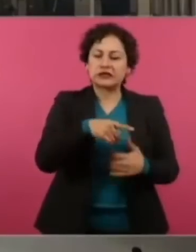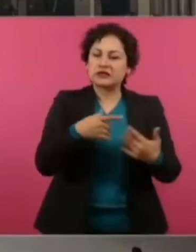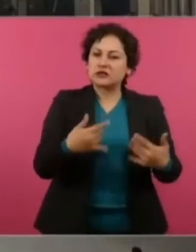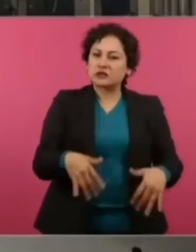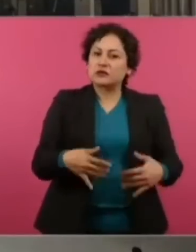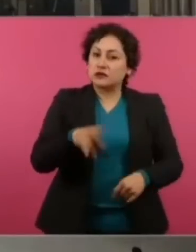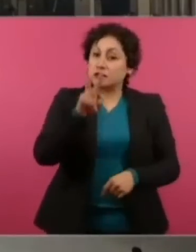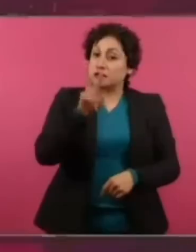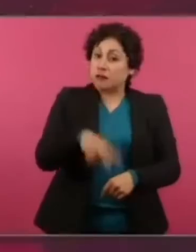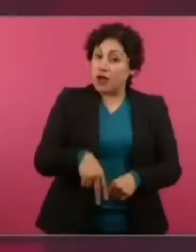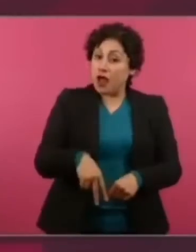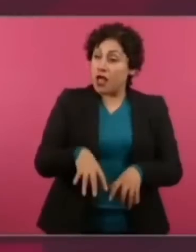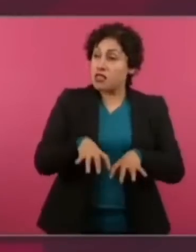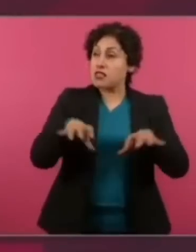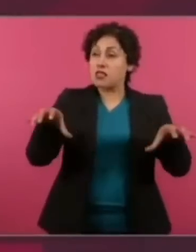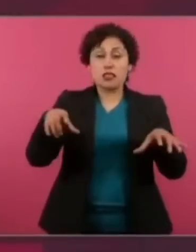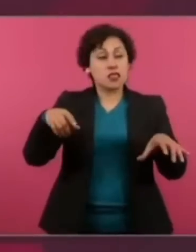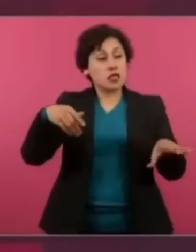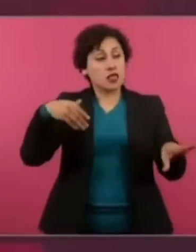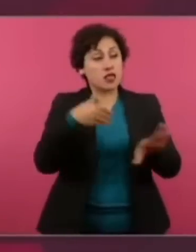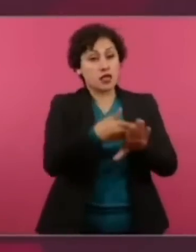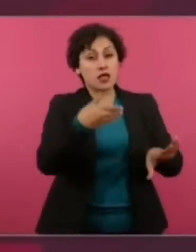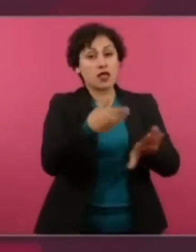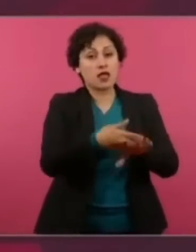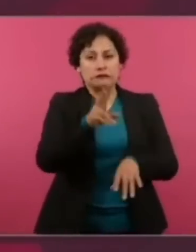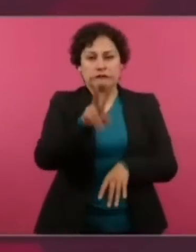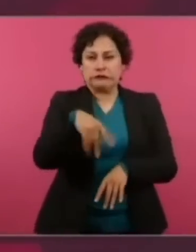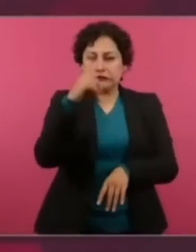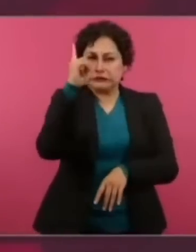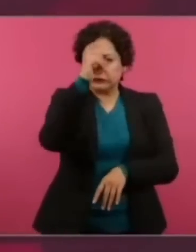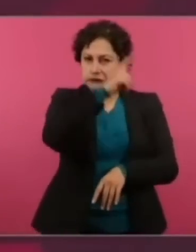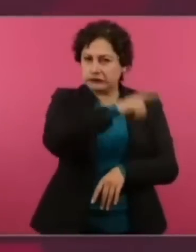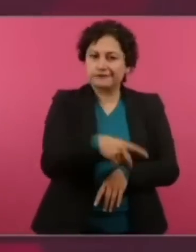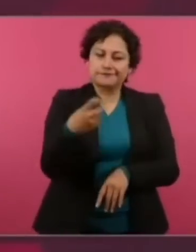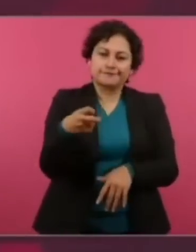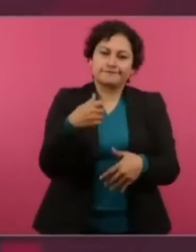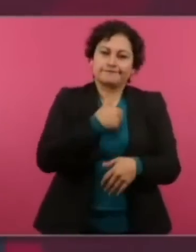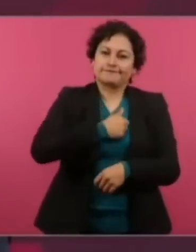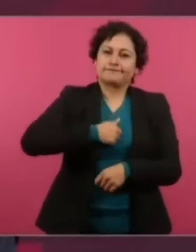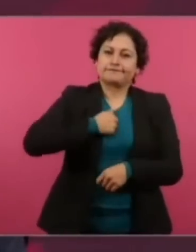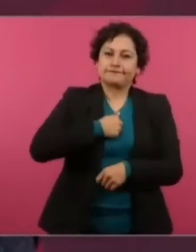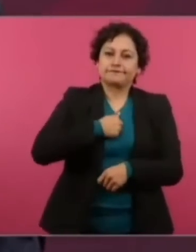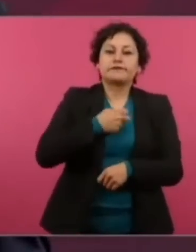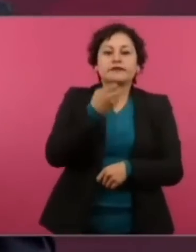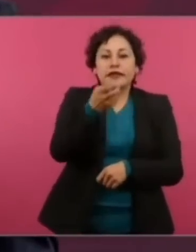Eso fue lo que pasó en Argentina y pasa en otras partes.